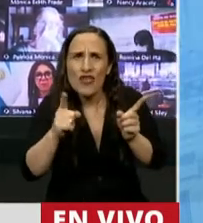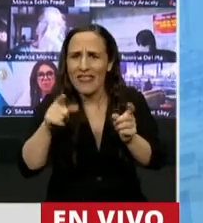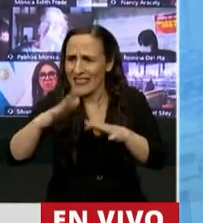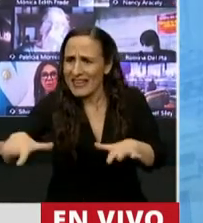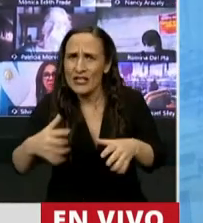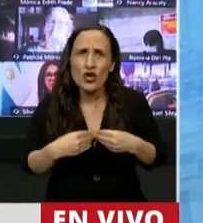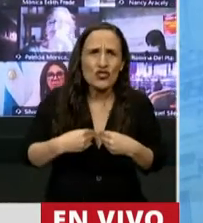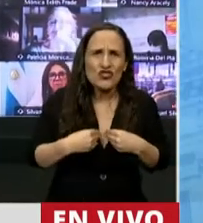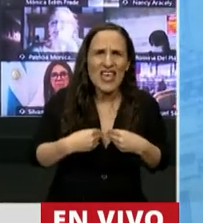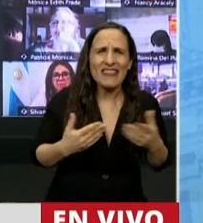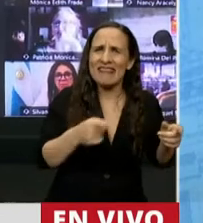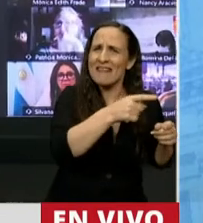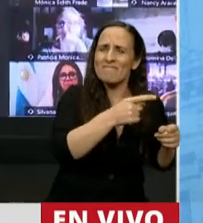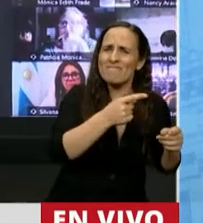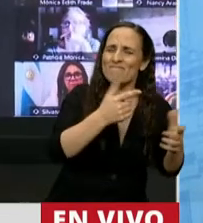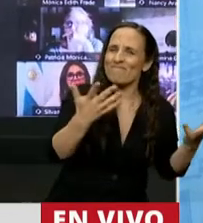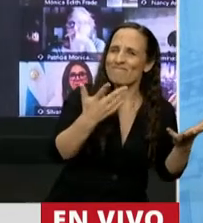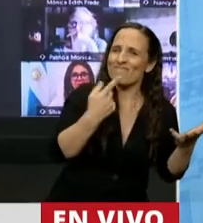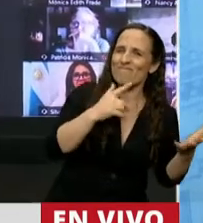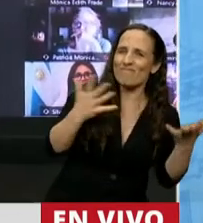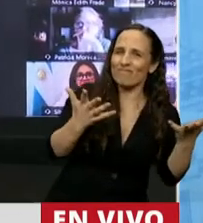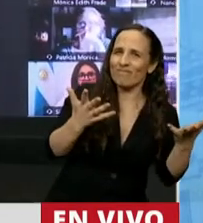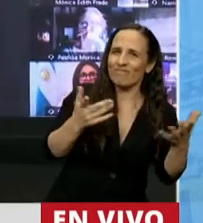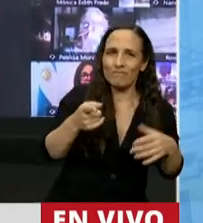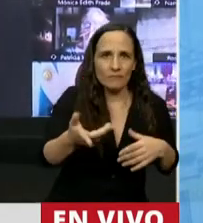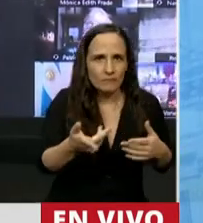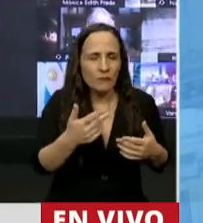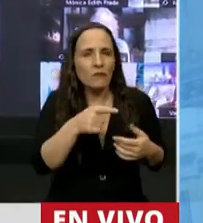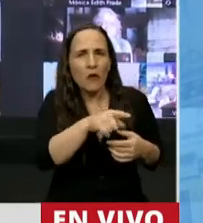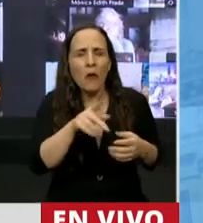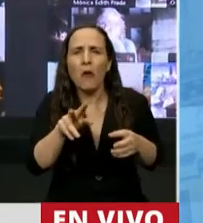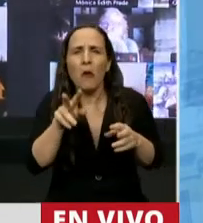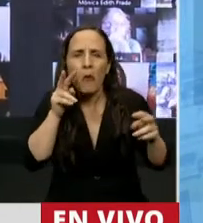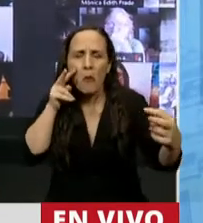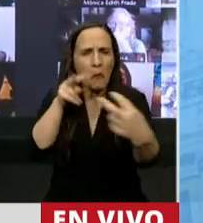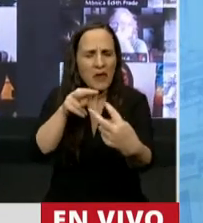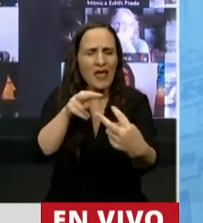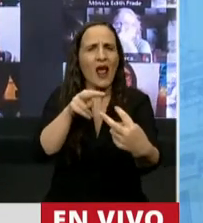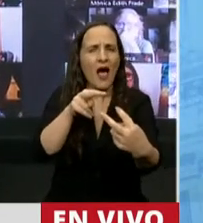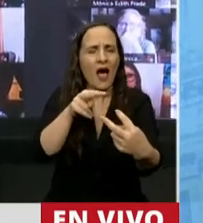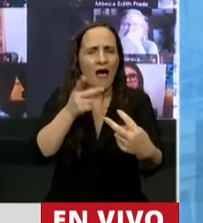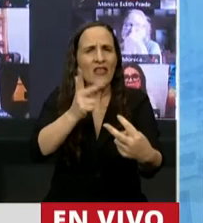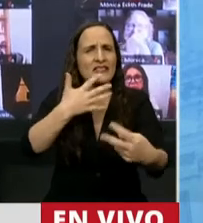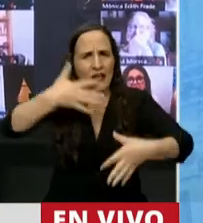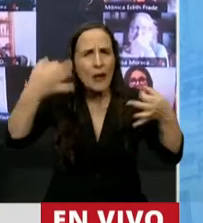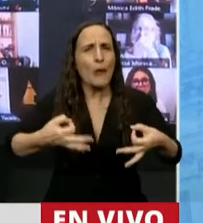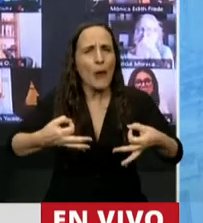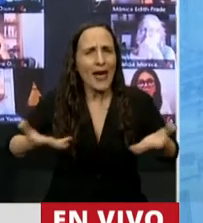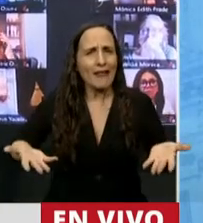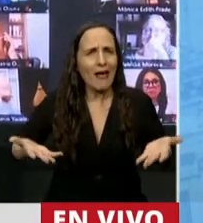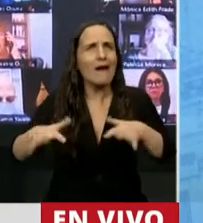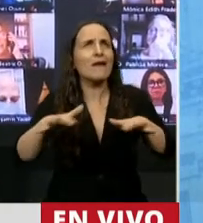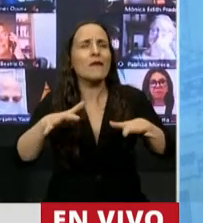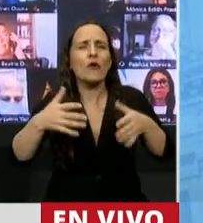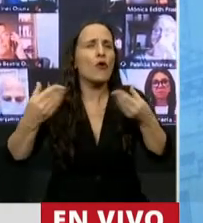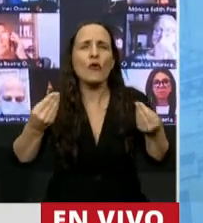pueden sentir lo que ha pasado en esta pandemia. Pueden realmente poder mirar a los niños a los ojos con la verdad y decirles las cosas como realmente